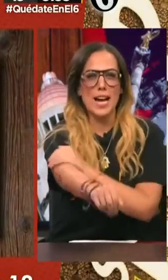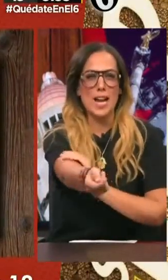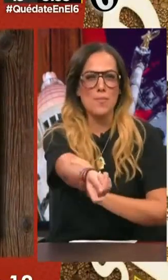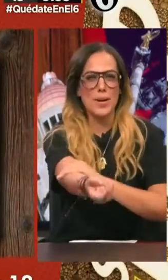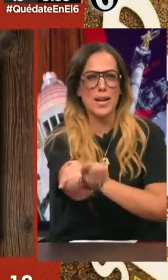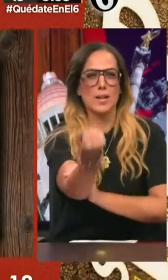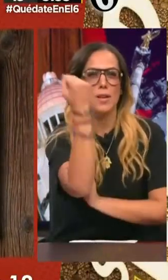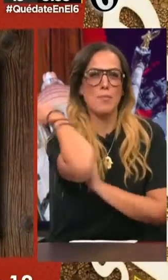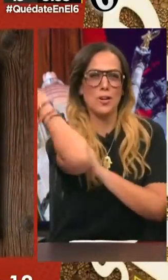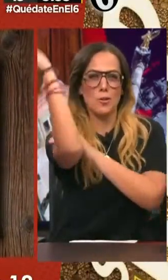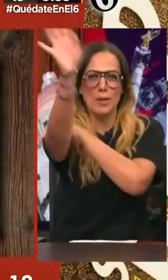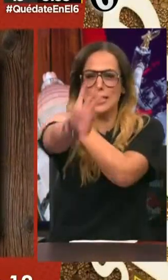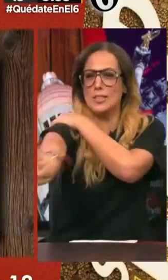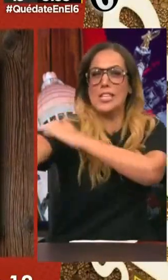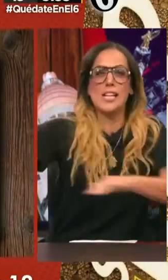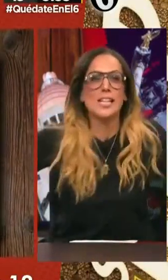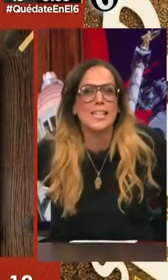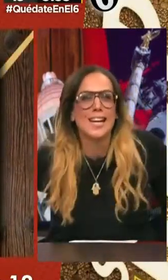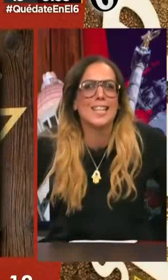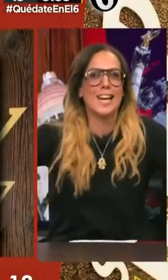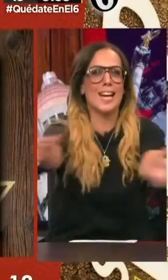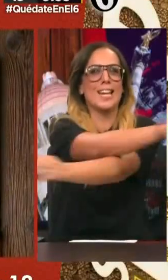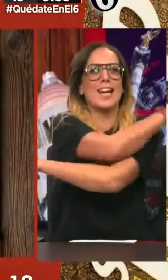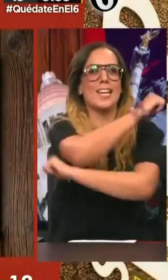me dio un calambre aquí, mira, para el gobierno.